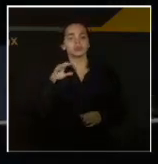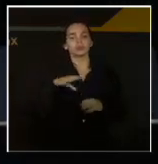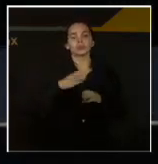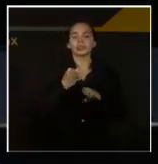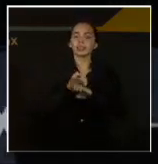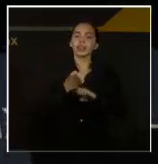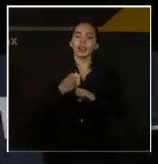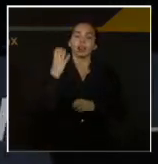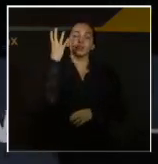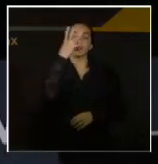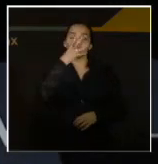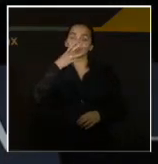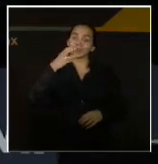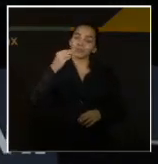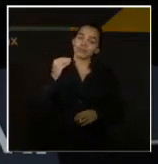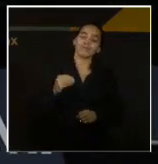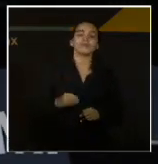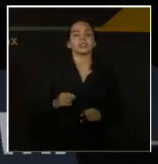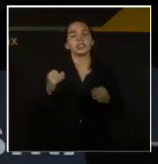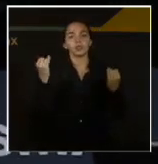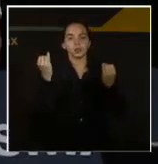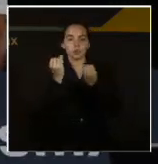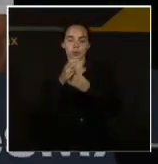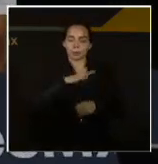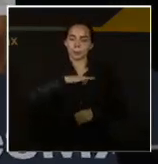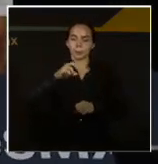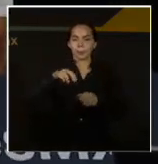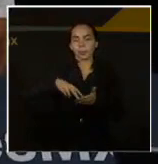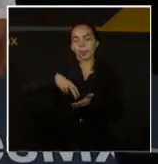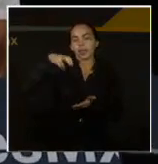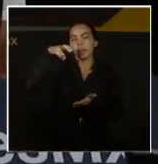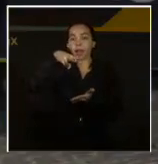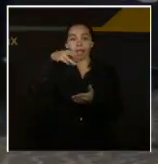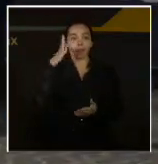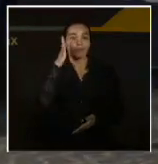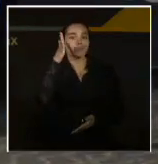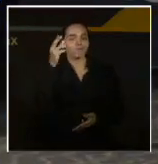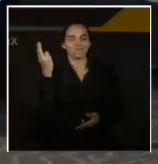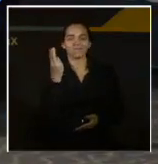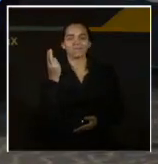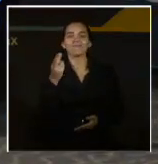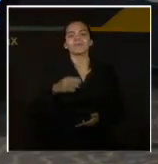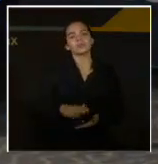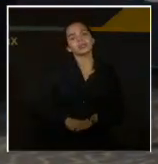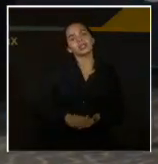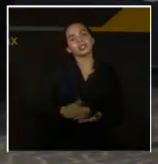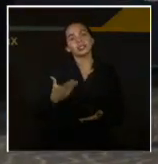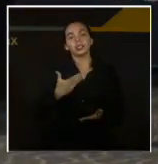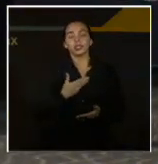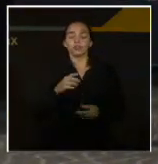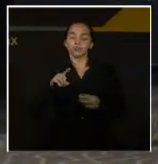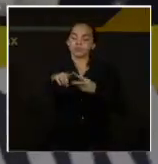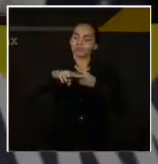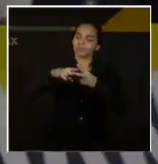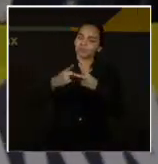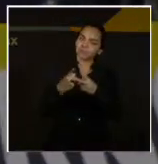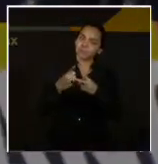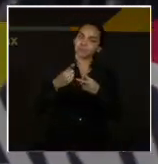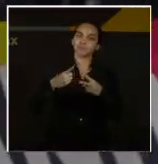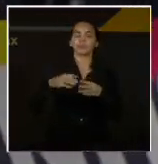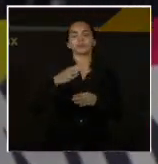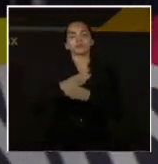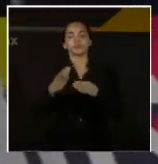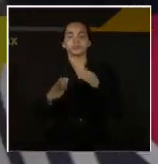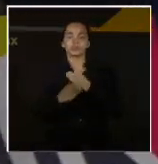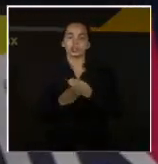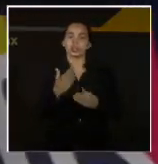maravilloso en donde juntos podemos dar ese salto al futuro que necesitamos. Pero tenemos que empezar a hacer las cosas sencillas,